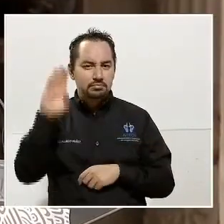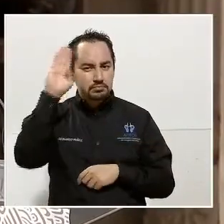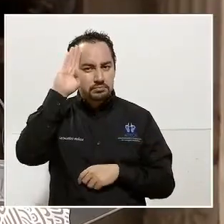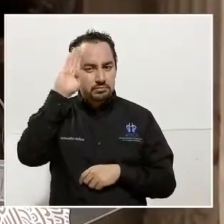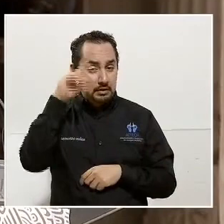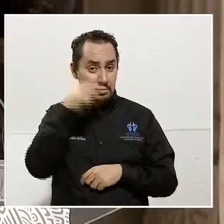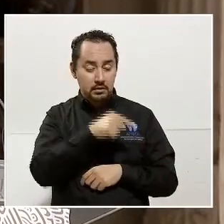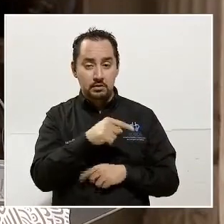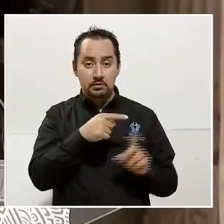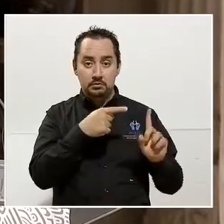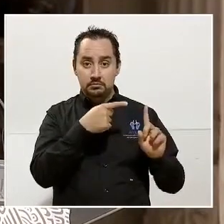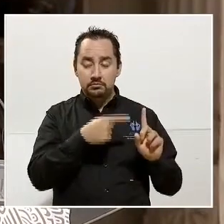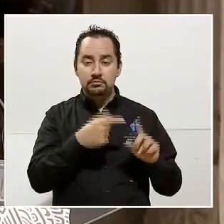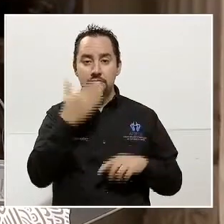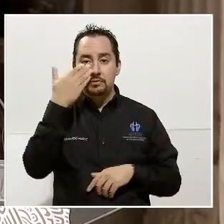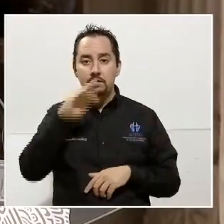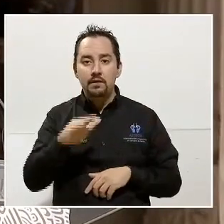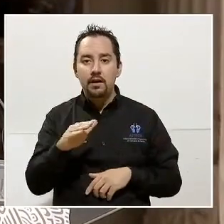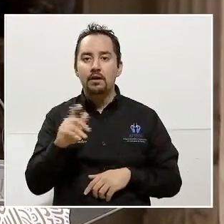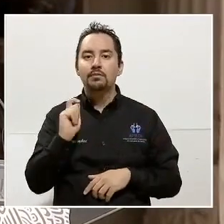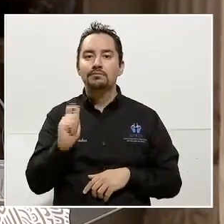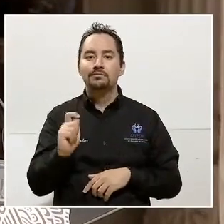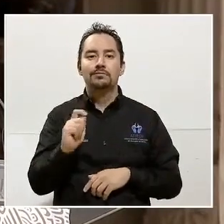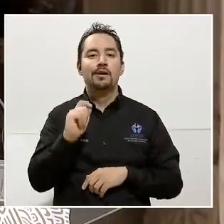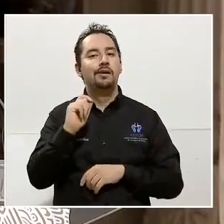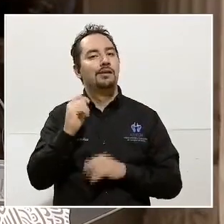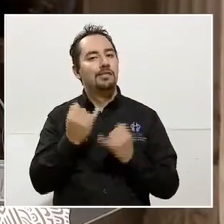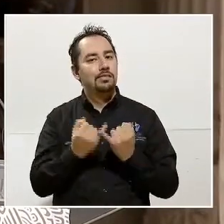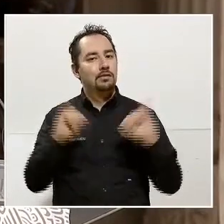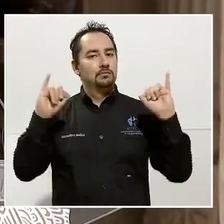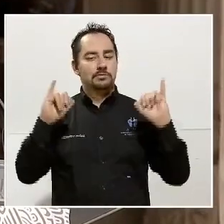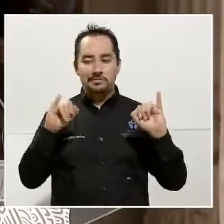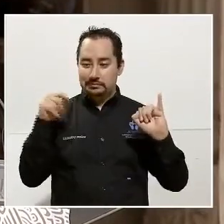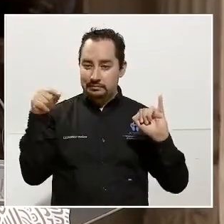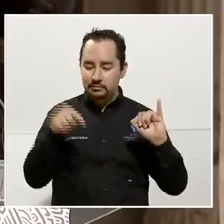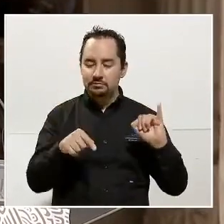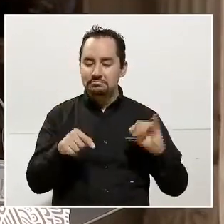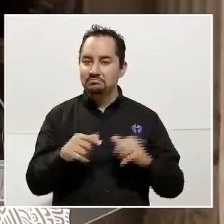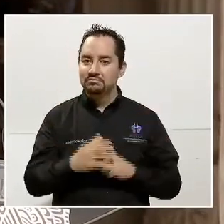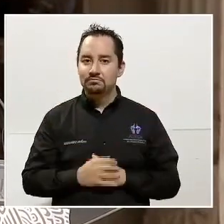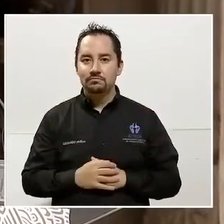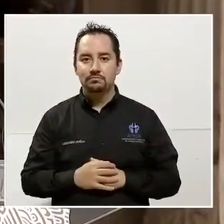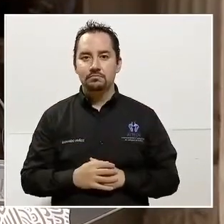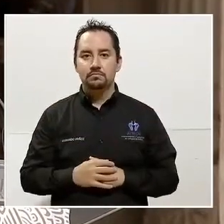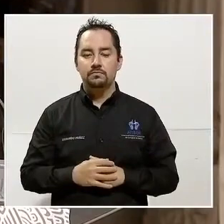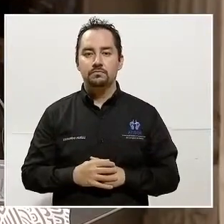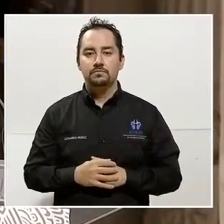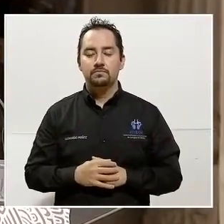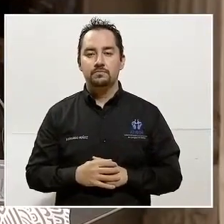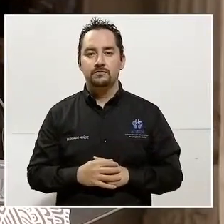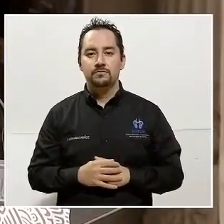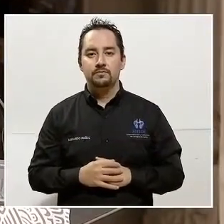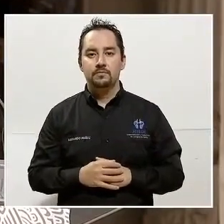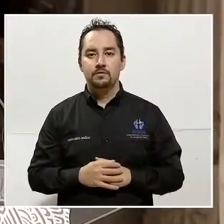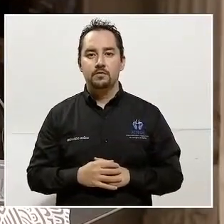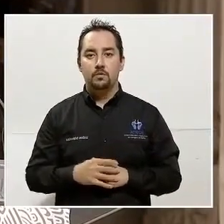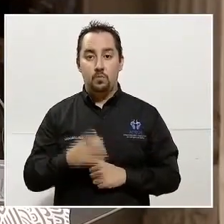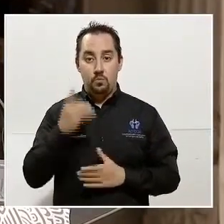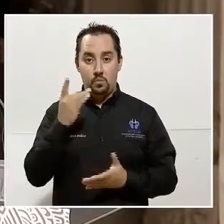de la importancia del movimiento de independencia, no solo para